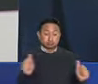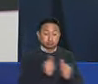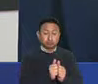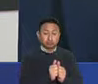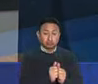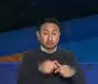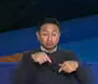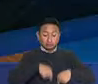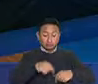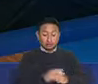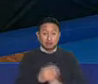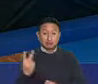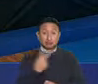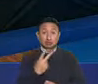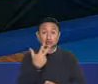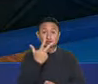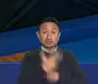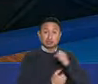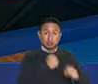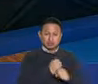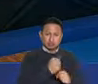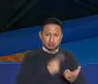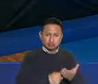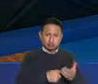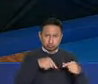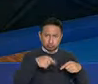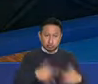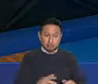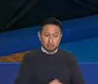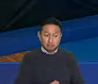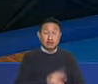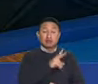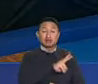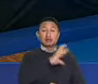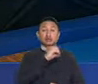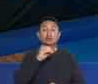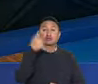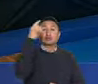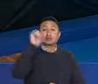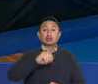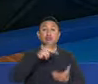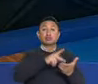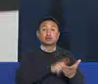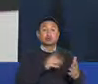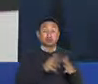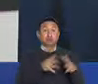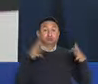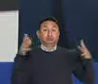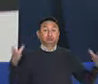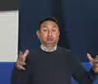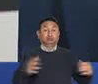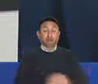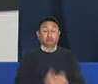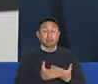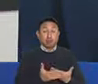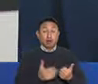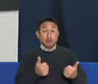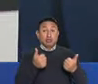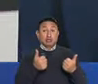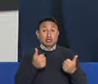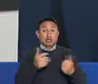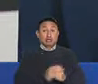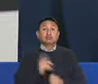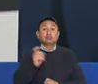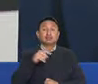los estudios los hemos hecho en estos 3 años y medio. Sabemos que cuesta 200 millones, sabemos que es un proyecto grande, una gran obra que